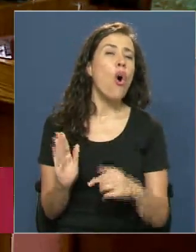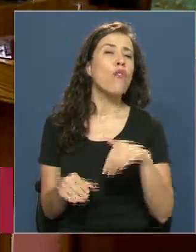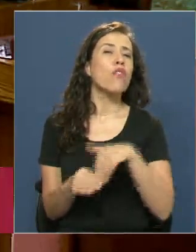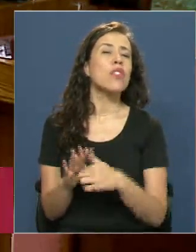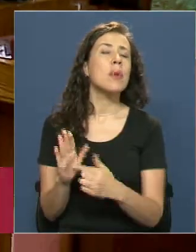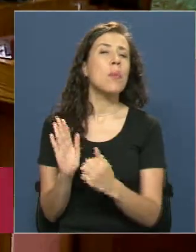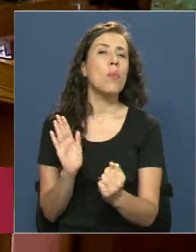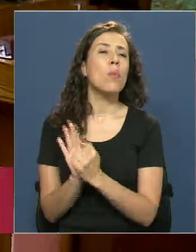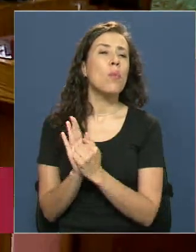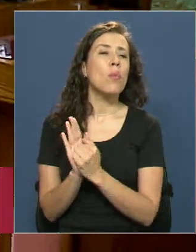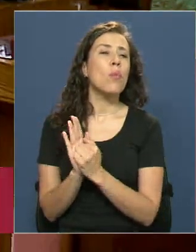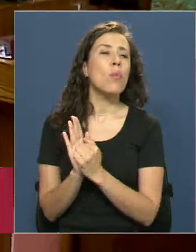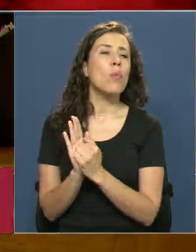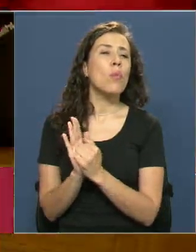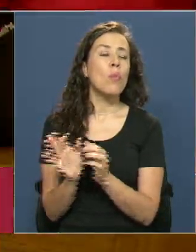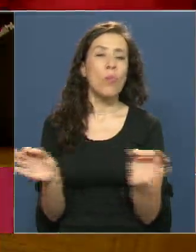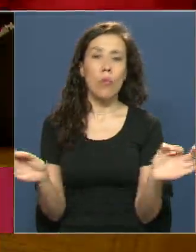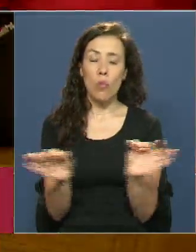artículo?